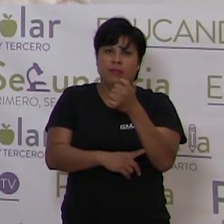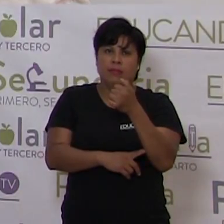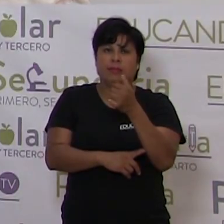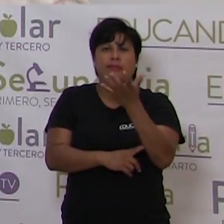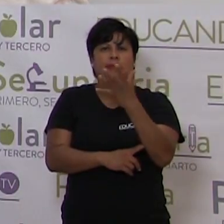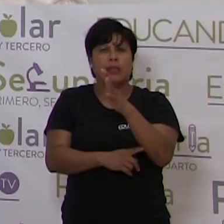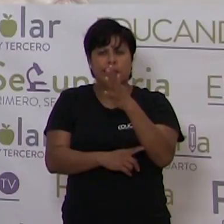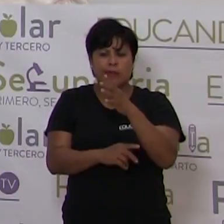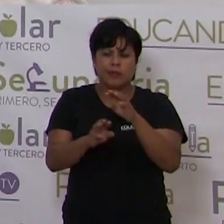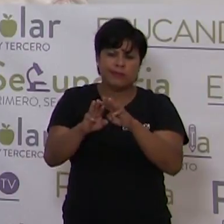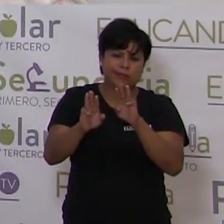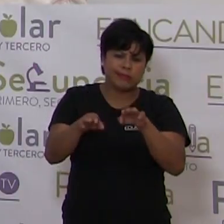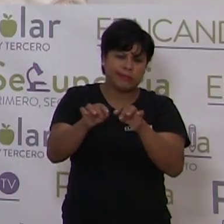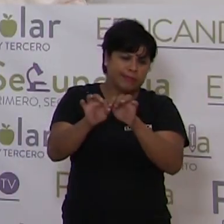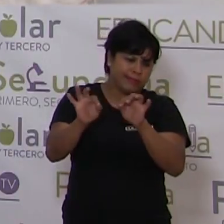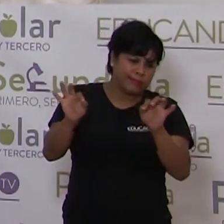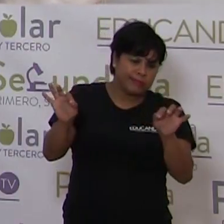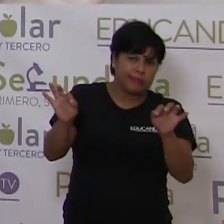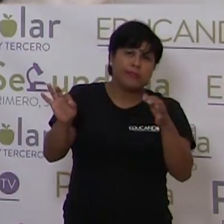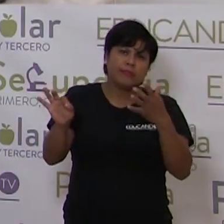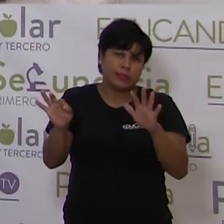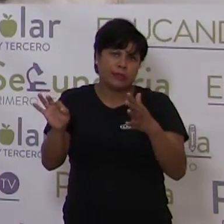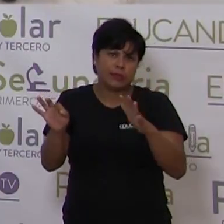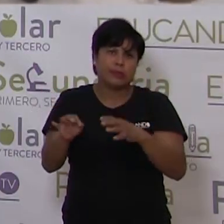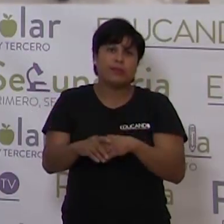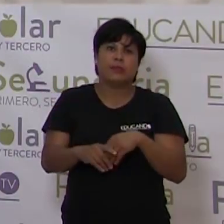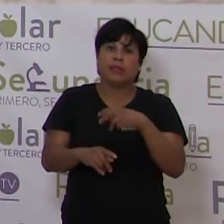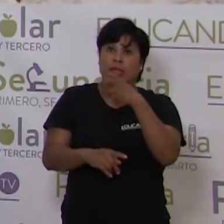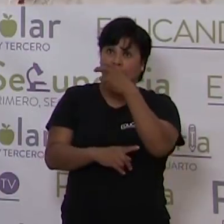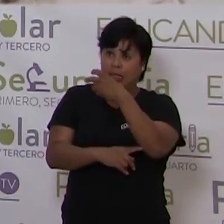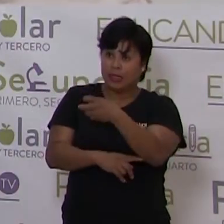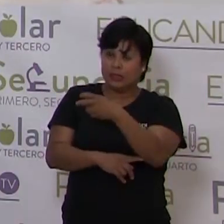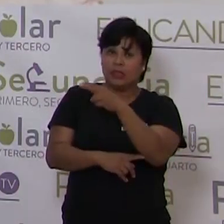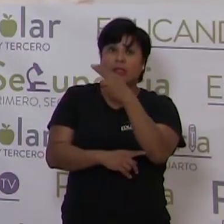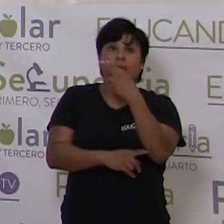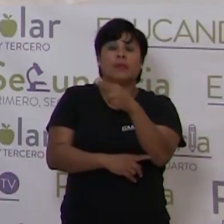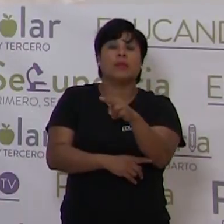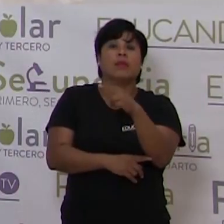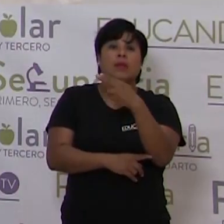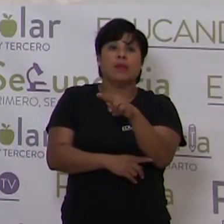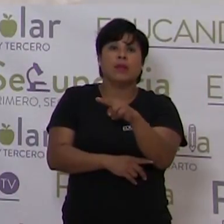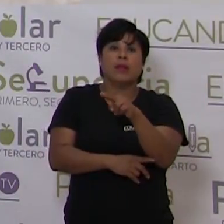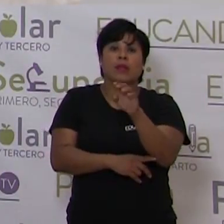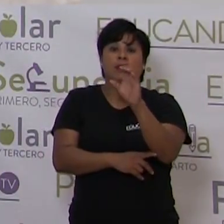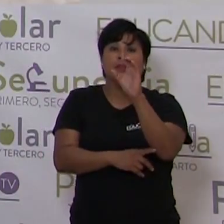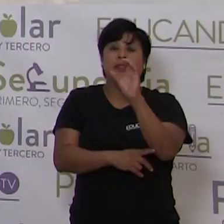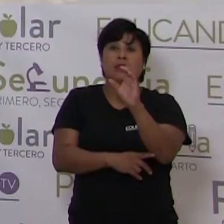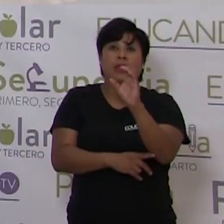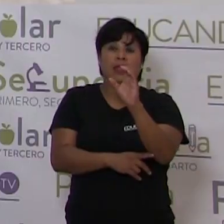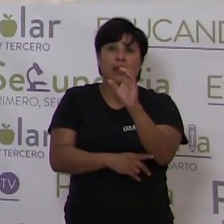Más o menos está por este punto. A este punto le voy a llamar C.